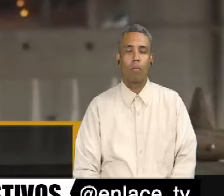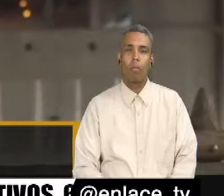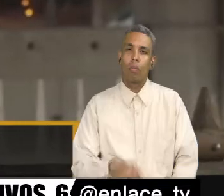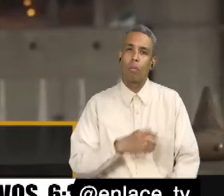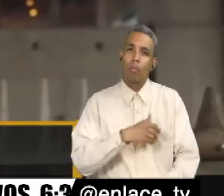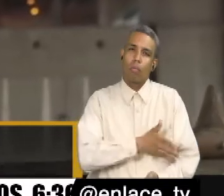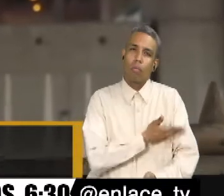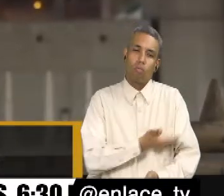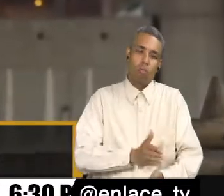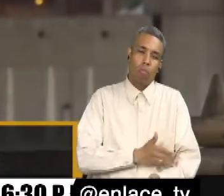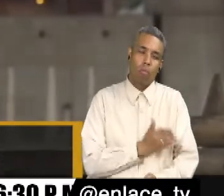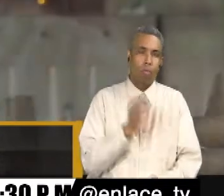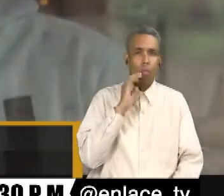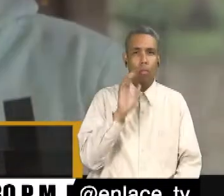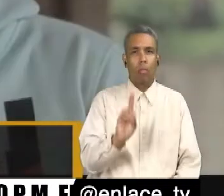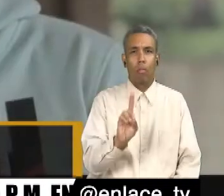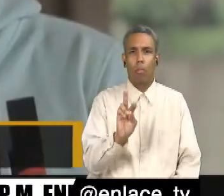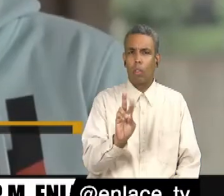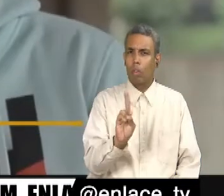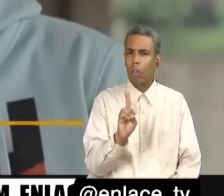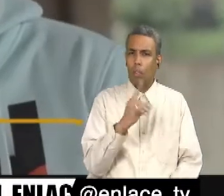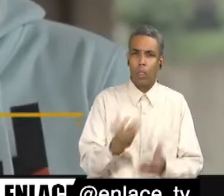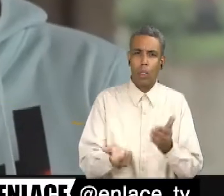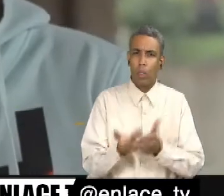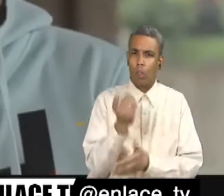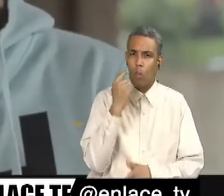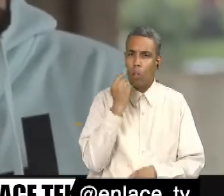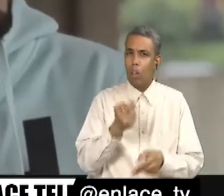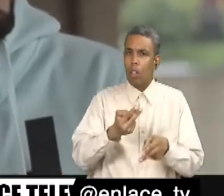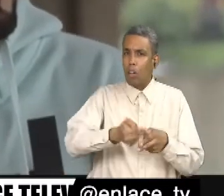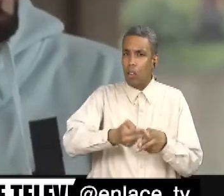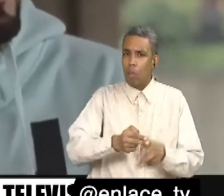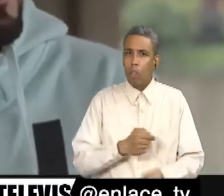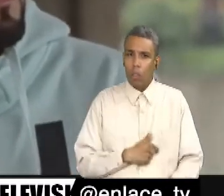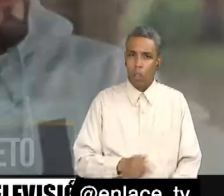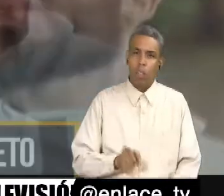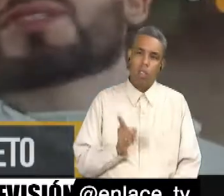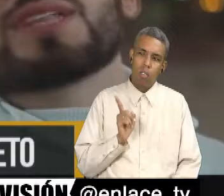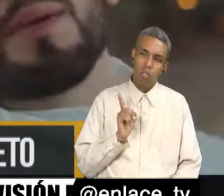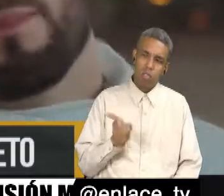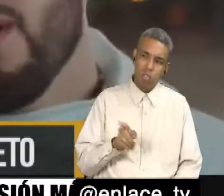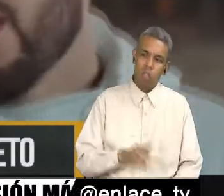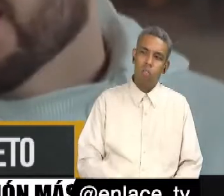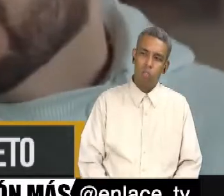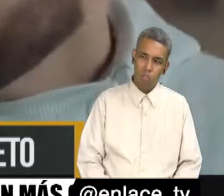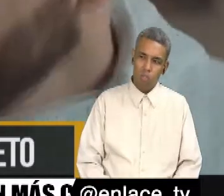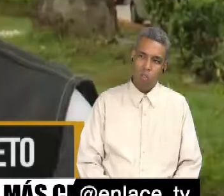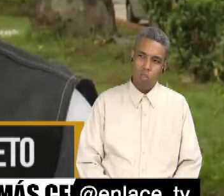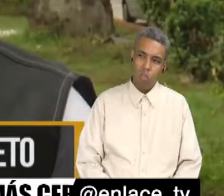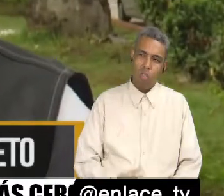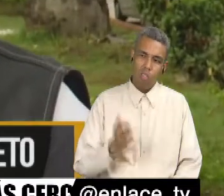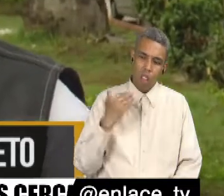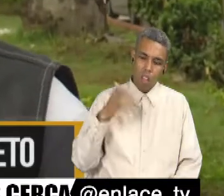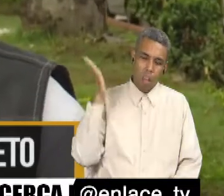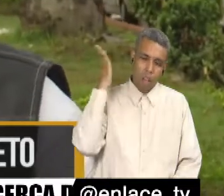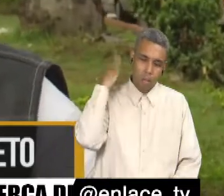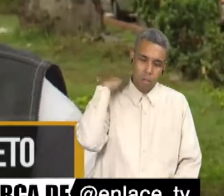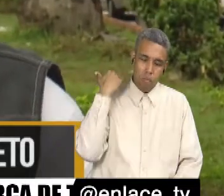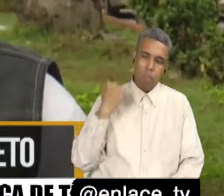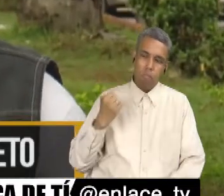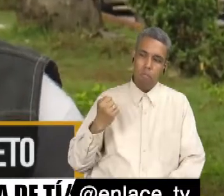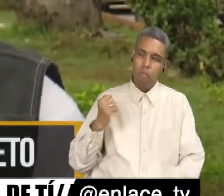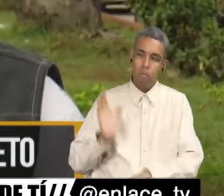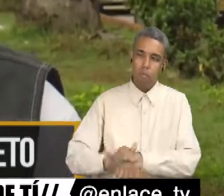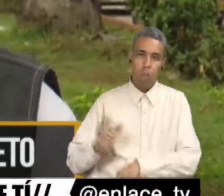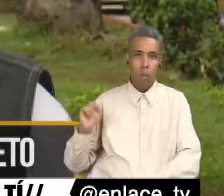sencillo discográfico de Nando y Beto. En esta producción también hace parte DJ Diego. Trata de una agrupación urbana de la ciudad de Medellín